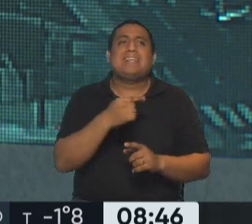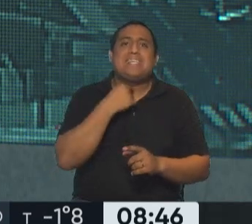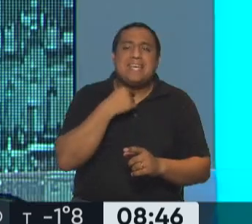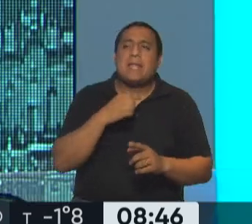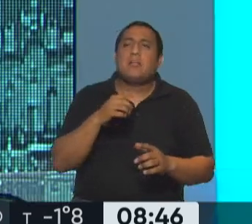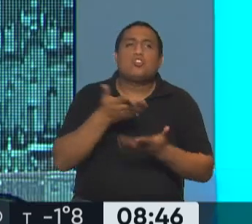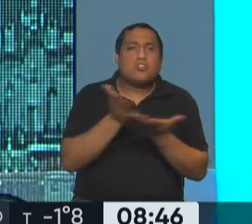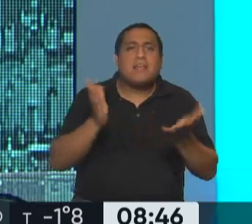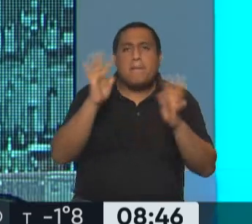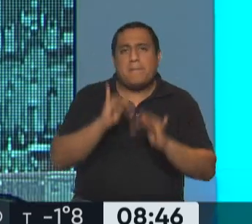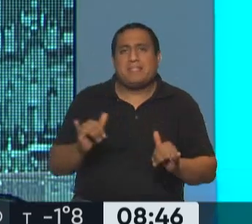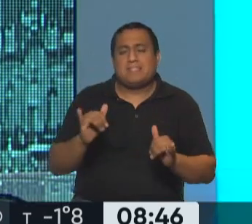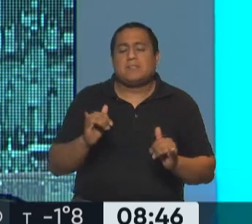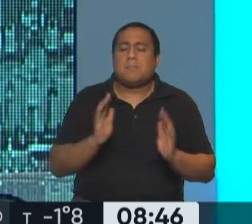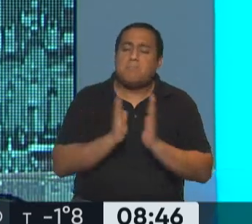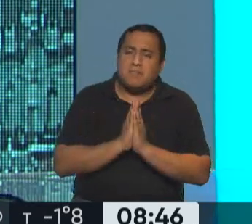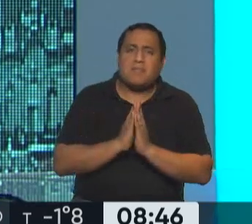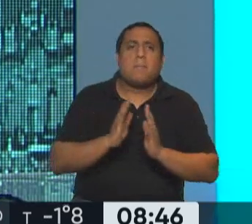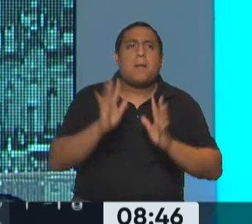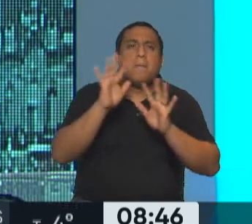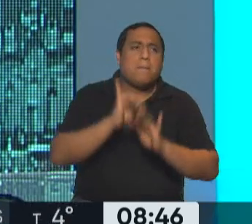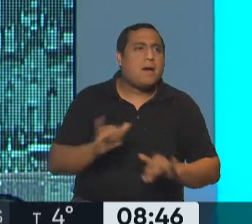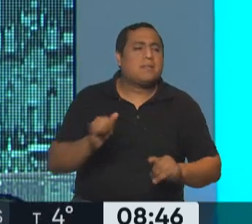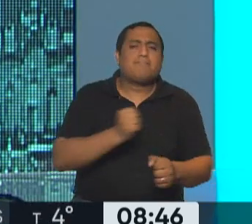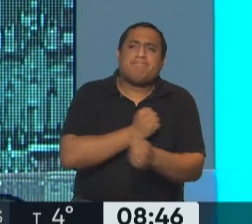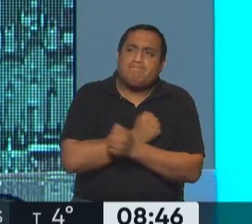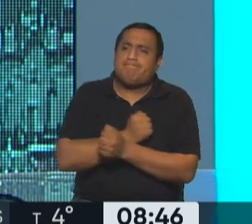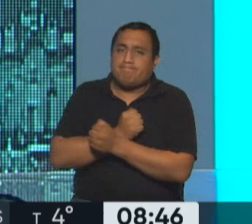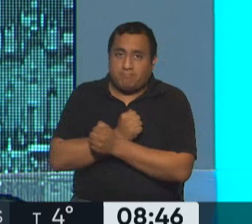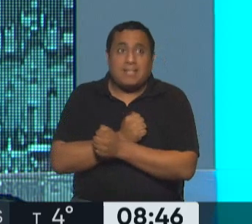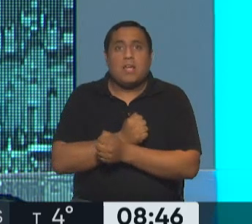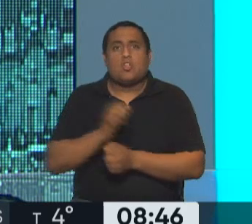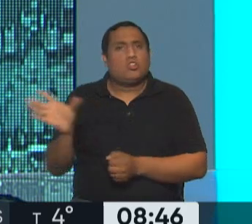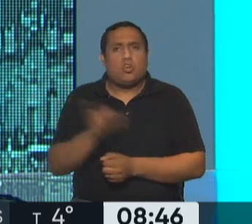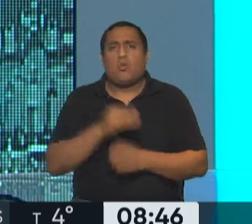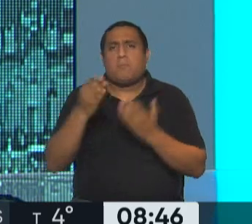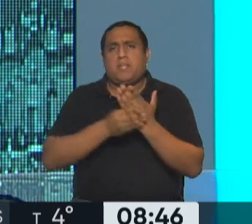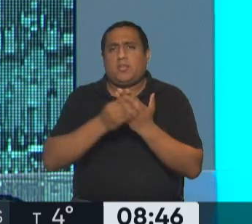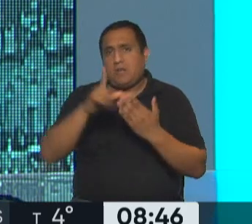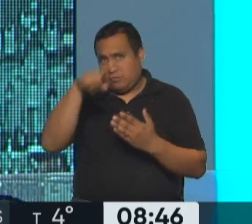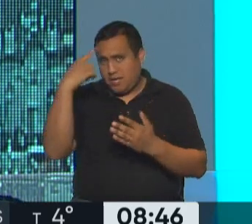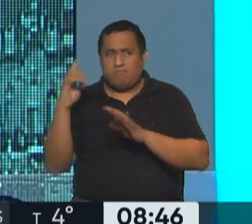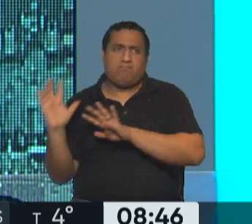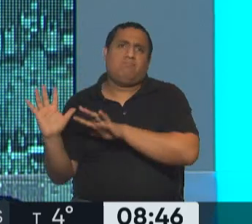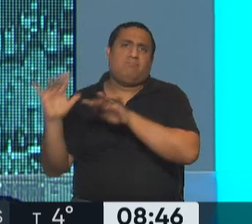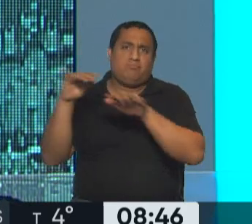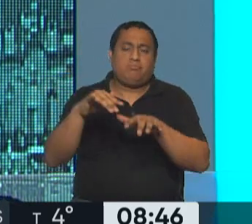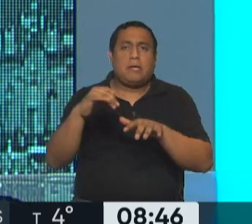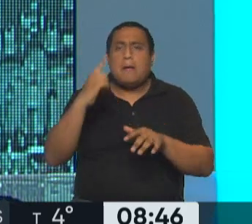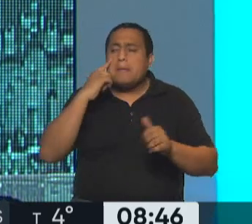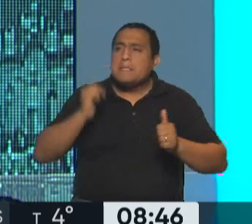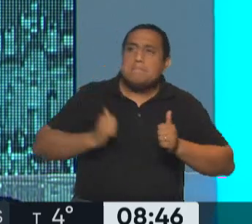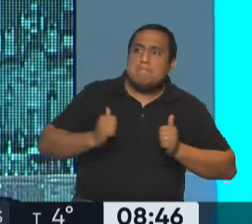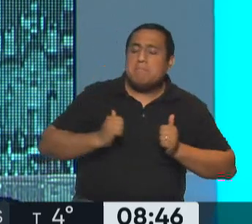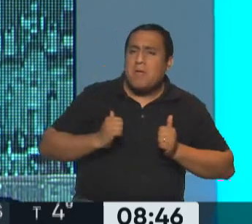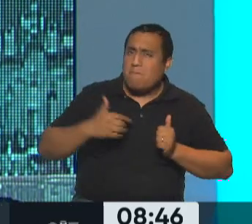social. Exactamente, una misa por la paz y la fraternidad. Va a concurrir todo el Gabinete Nacional. Hay cierta expectativa sobre, por un